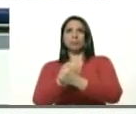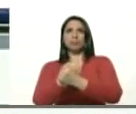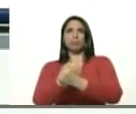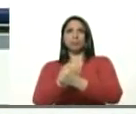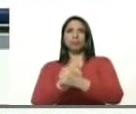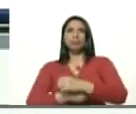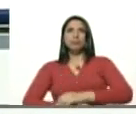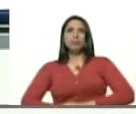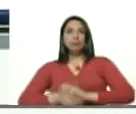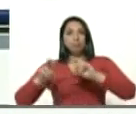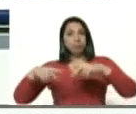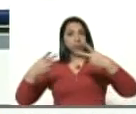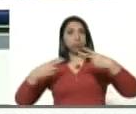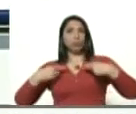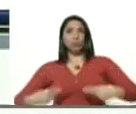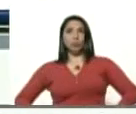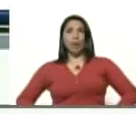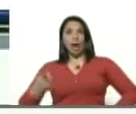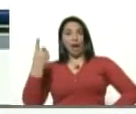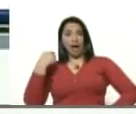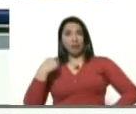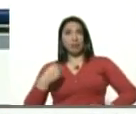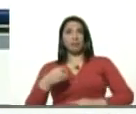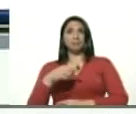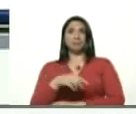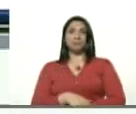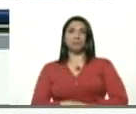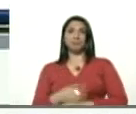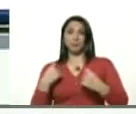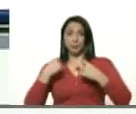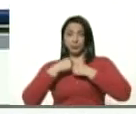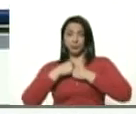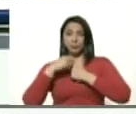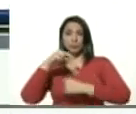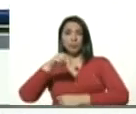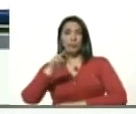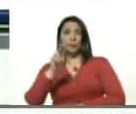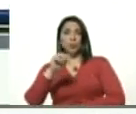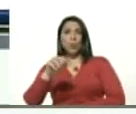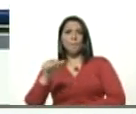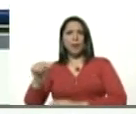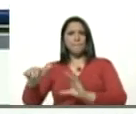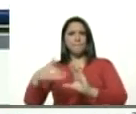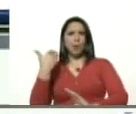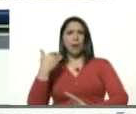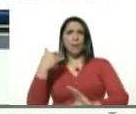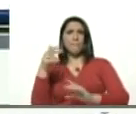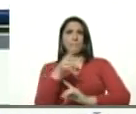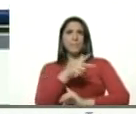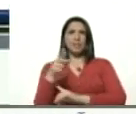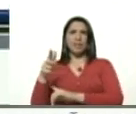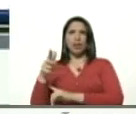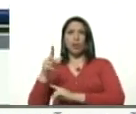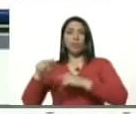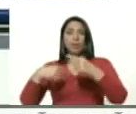una nueva humanidad. Ayer el padre Numa me mandó un video que estaba circulando, después Silvia me lo